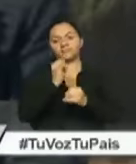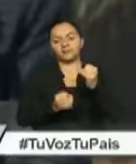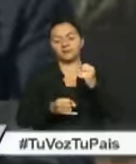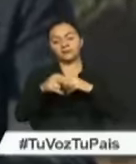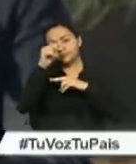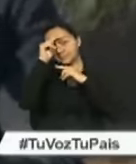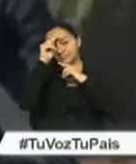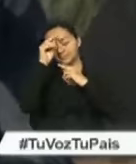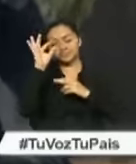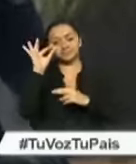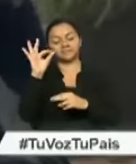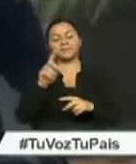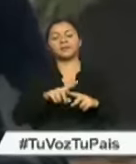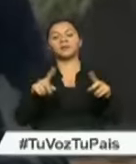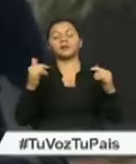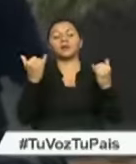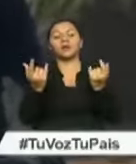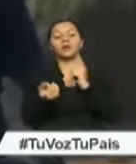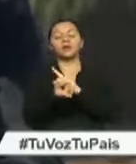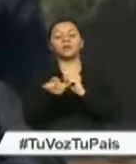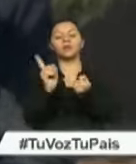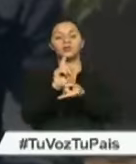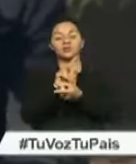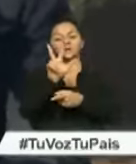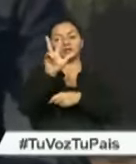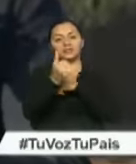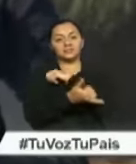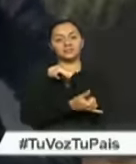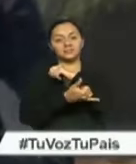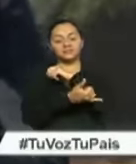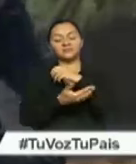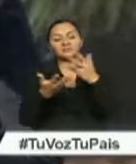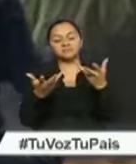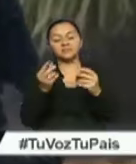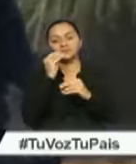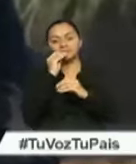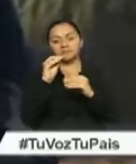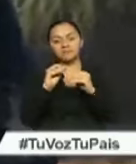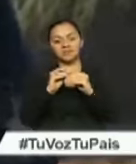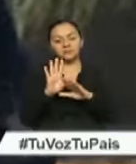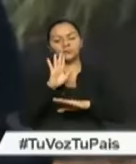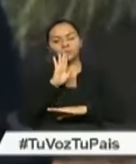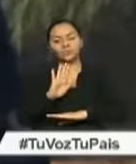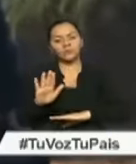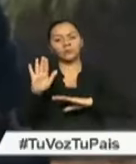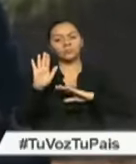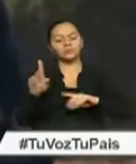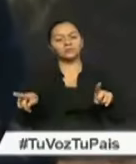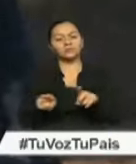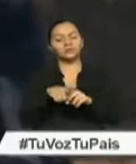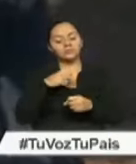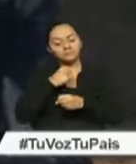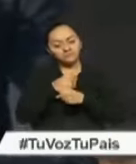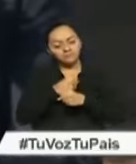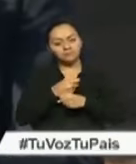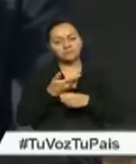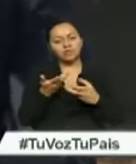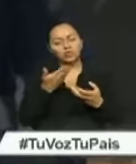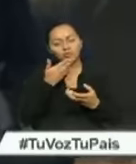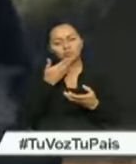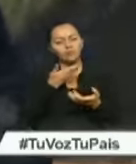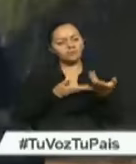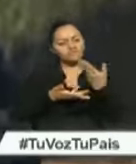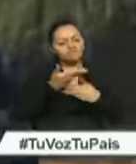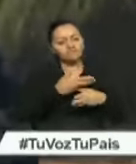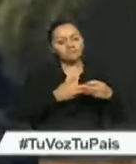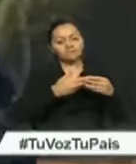grandes noticias. Pero este encuentro trinacional también nos compromete, ya que compartimos ese mar. En